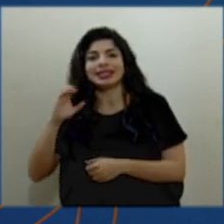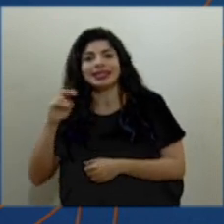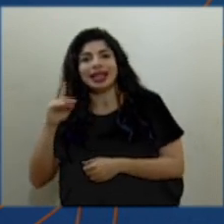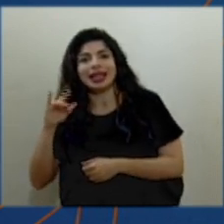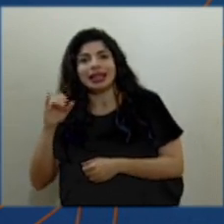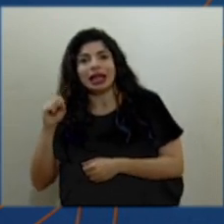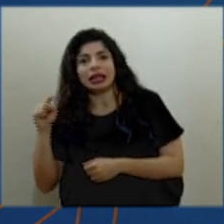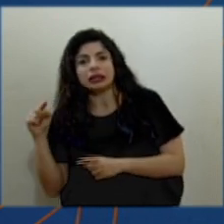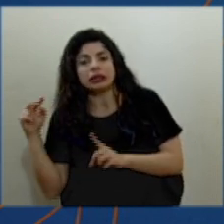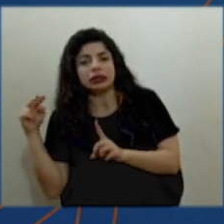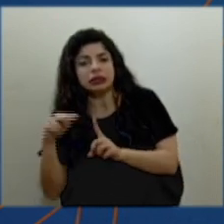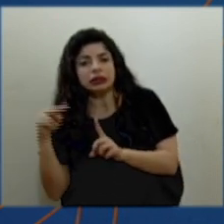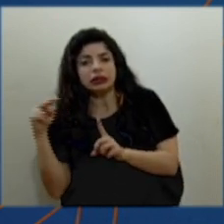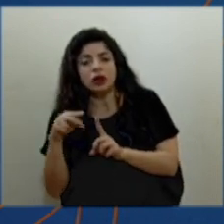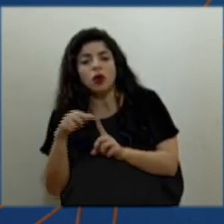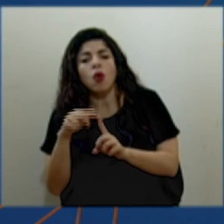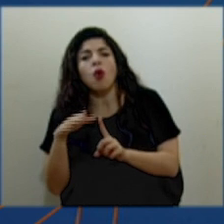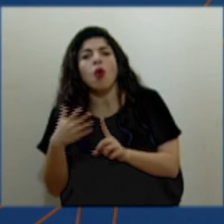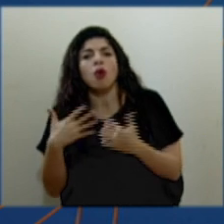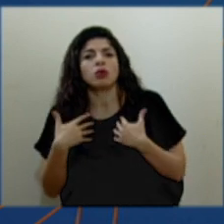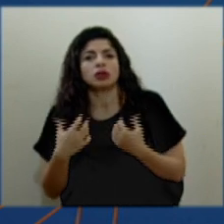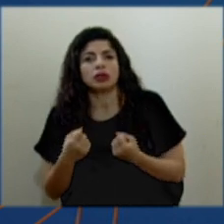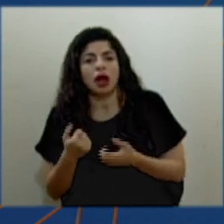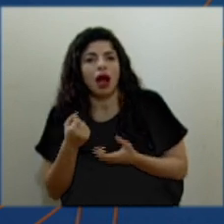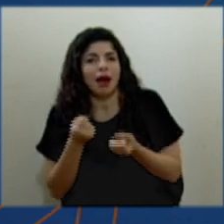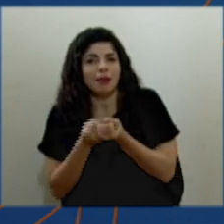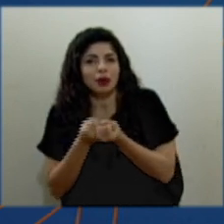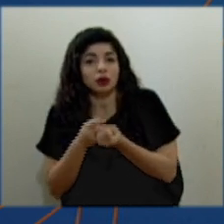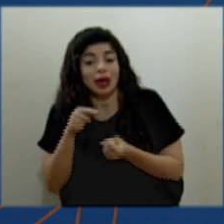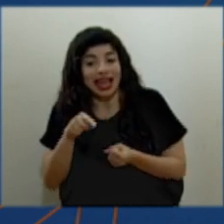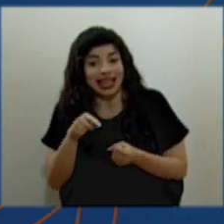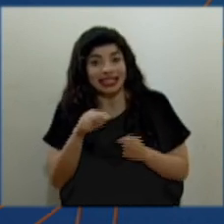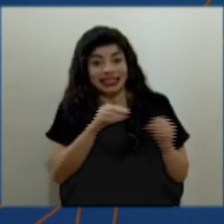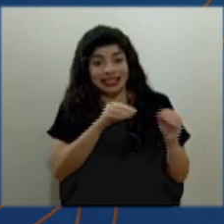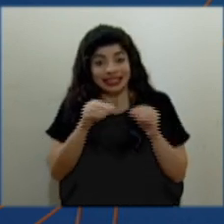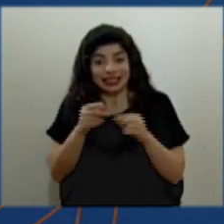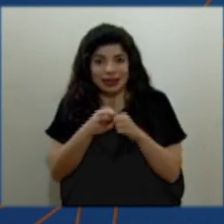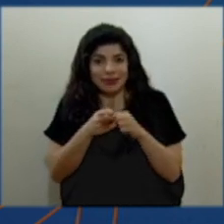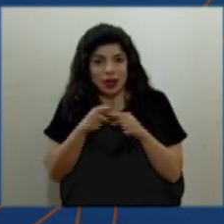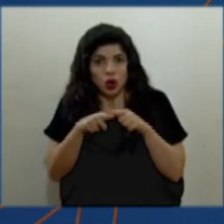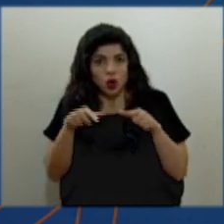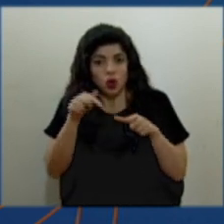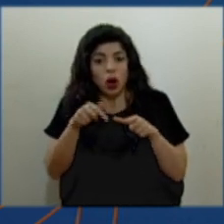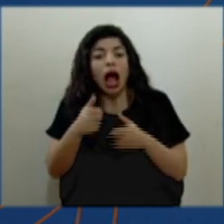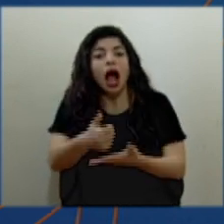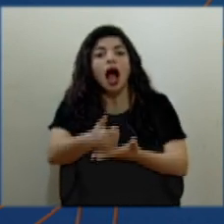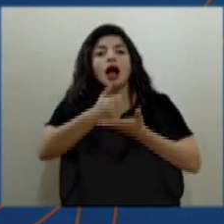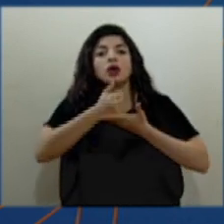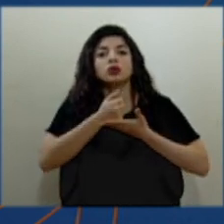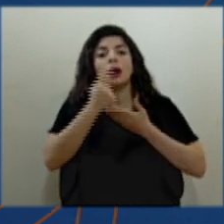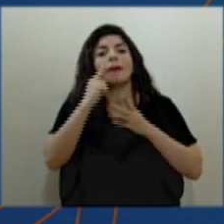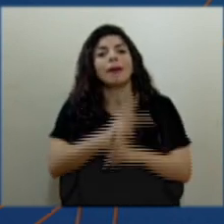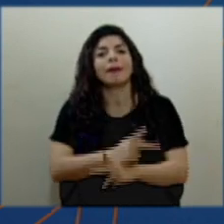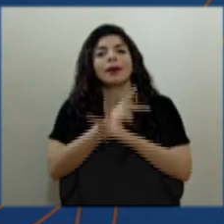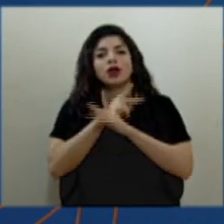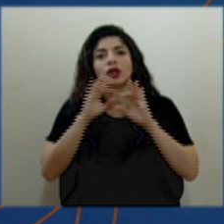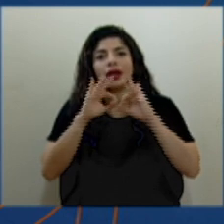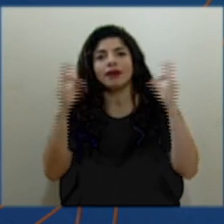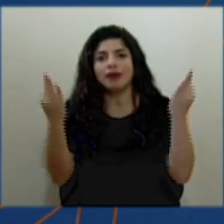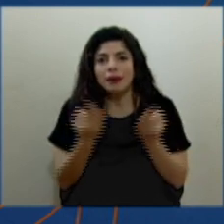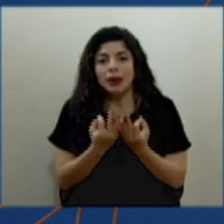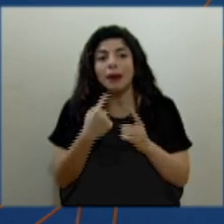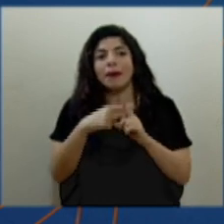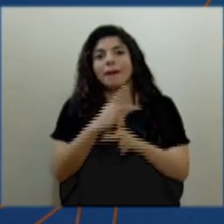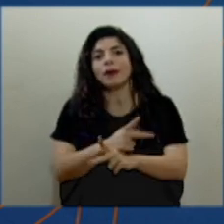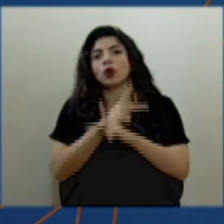para seguimiento del estado de salud de estas personas. Esto nos permite tener una protección para las familias y